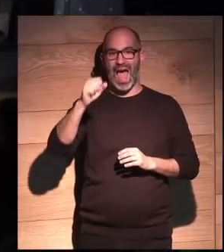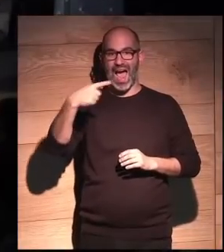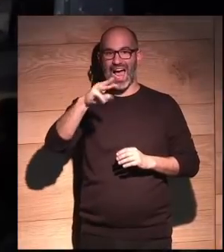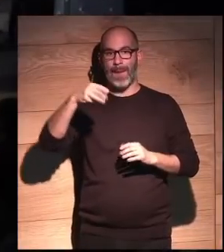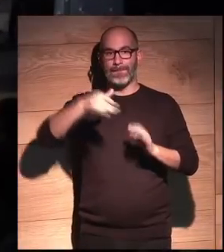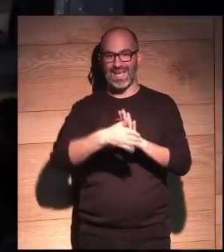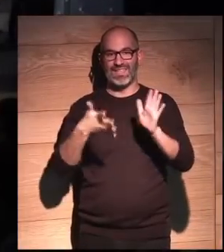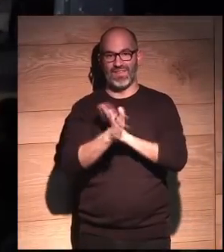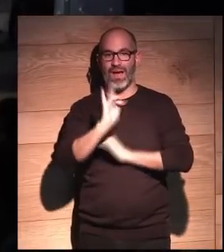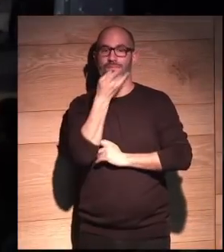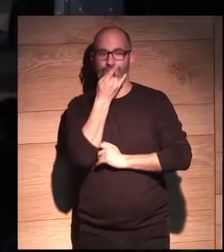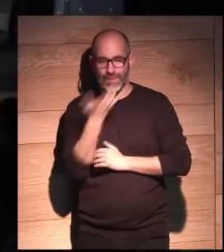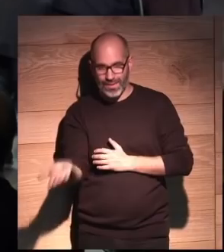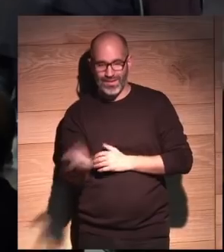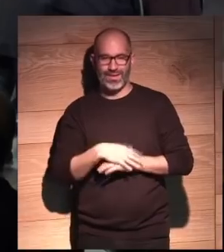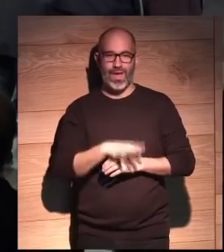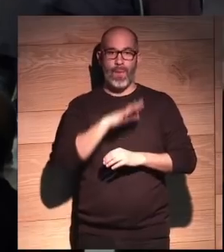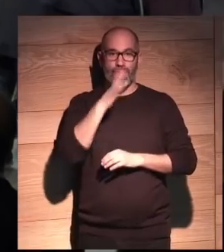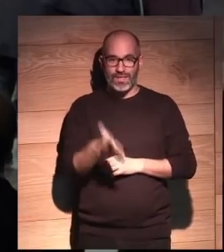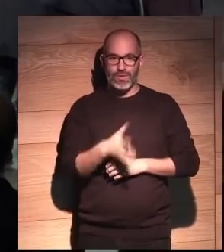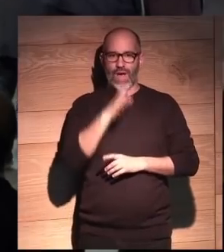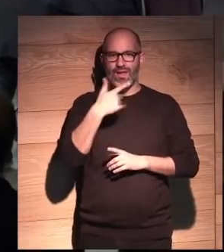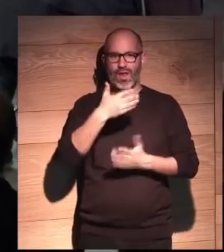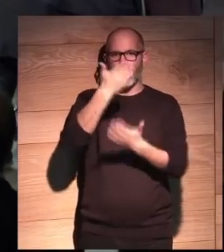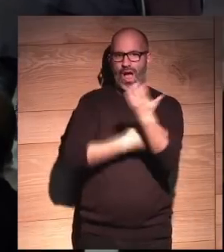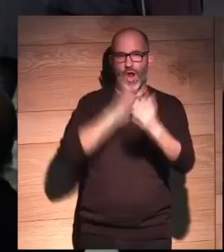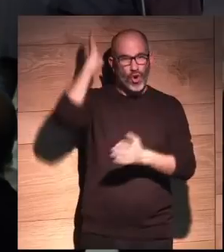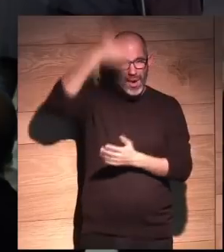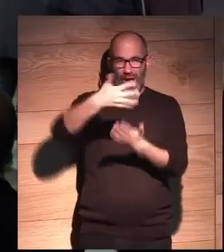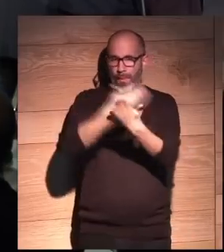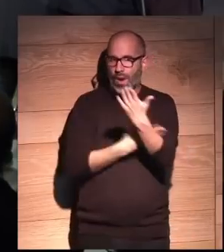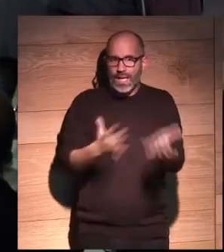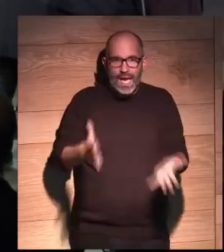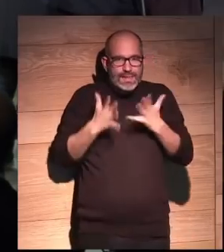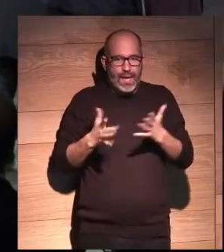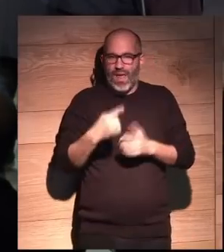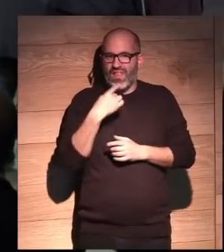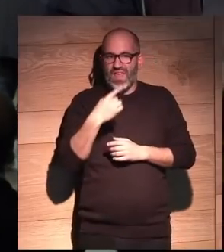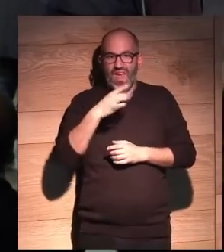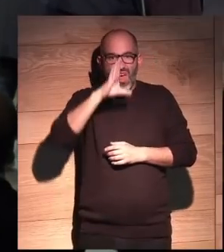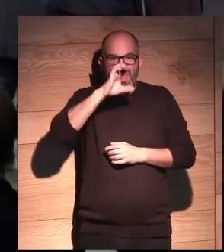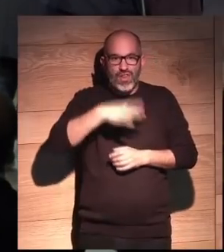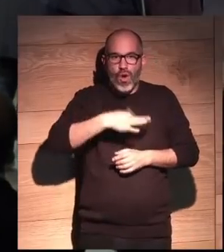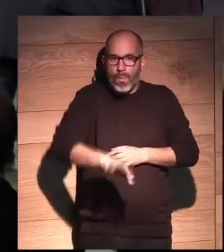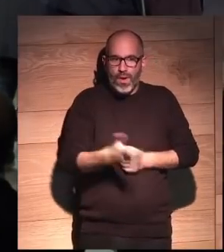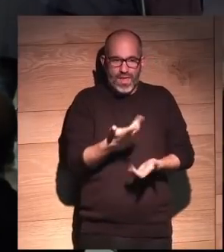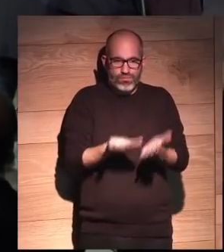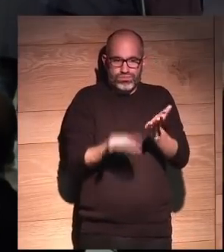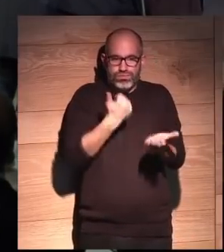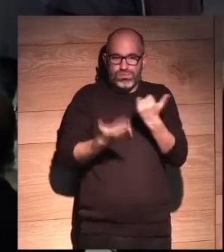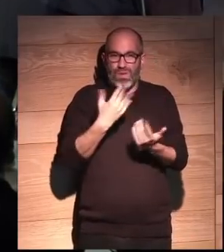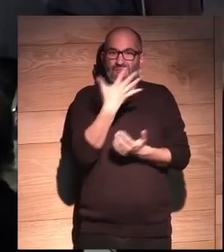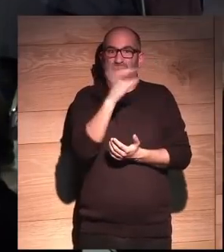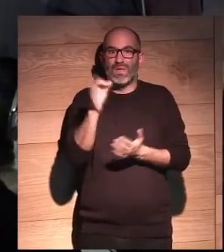unos apasionados y el mundo romano del jamón les encantaba. Decían que hasta del cerdo se pueden sacar hasta 50